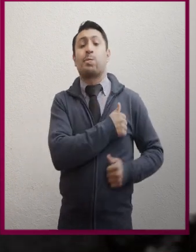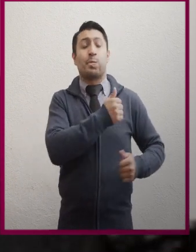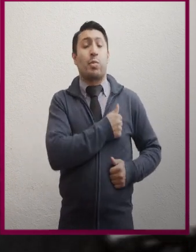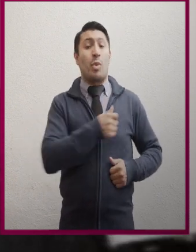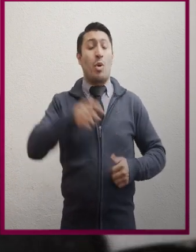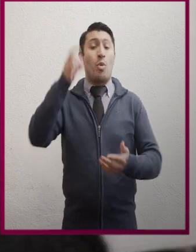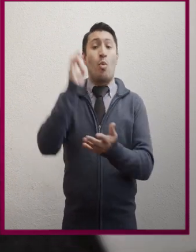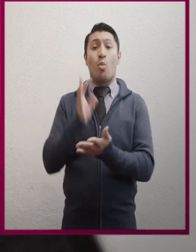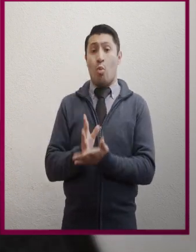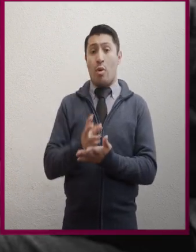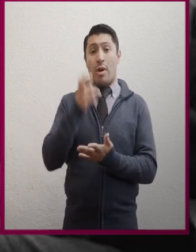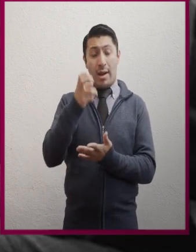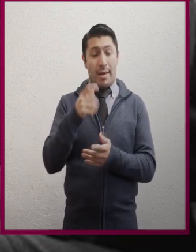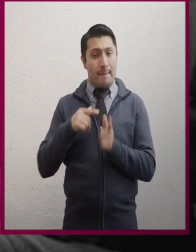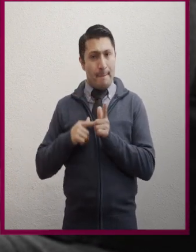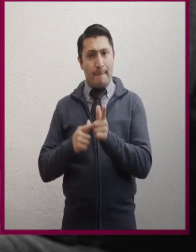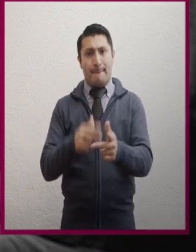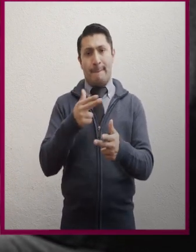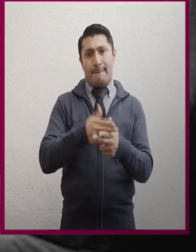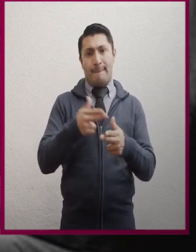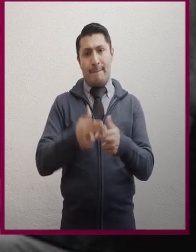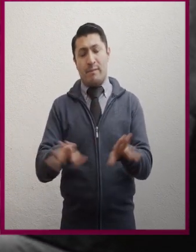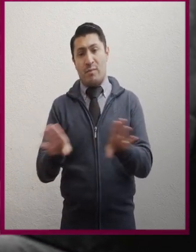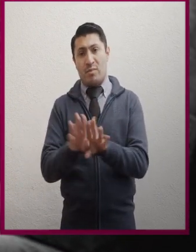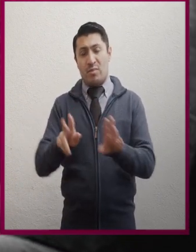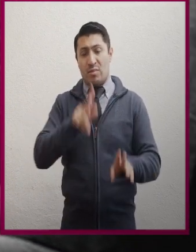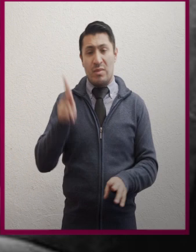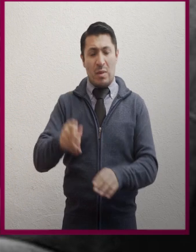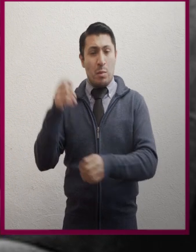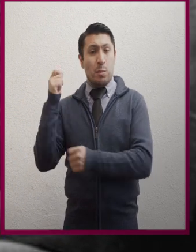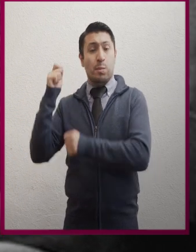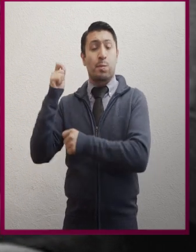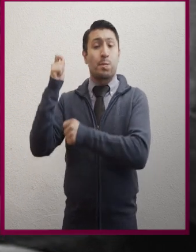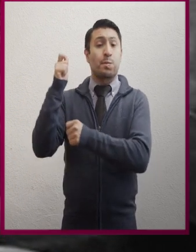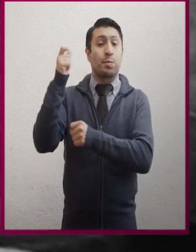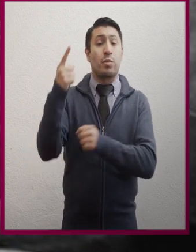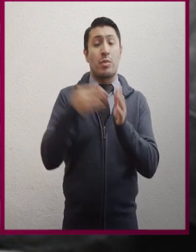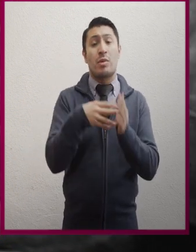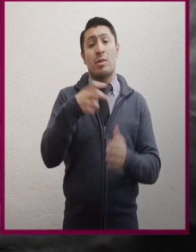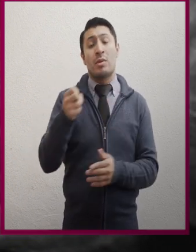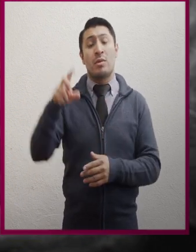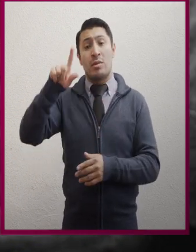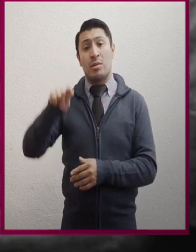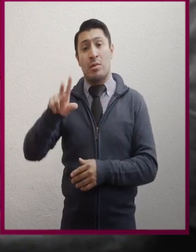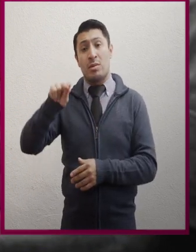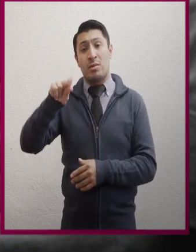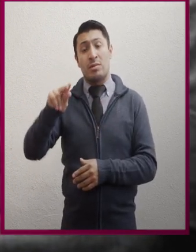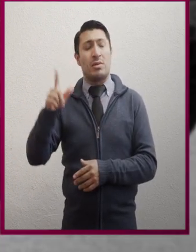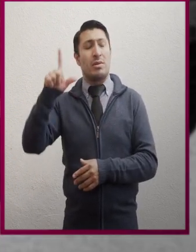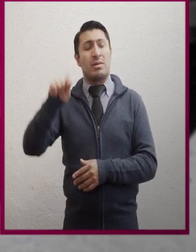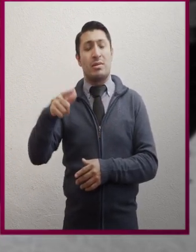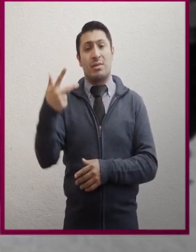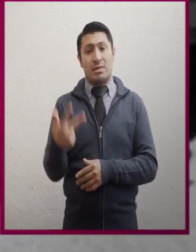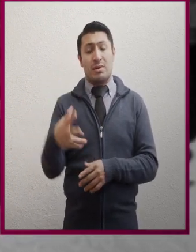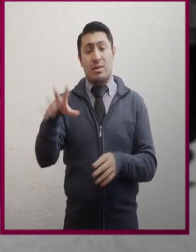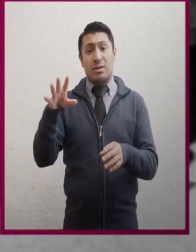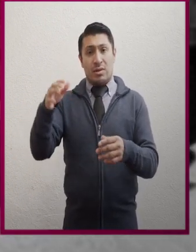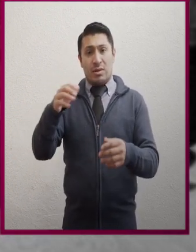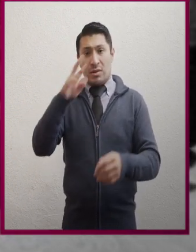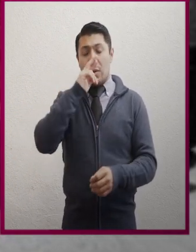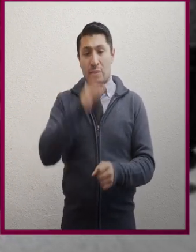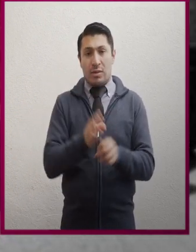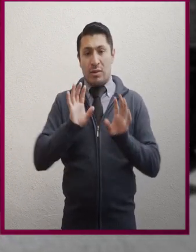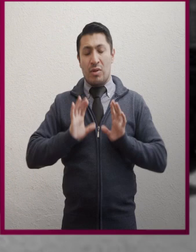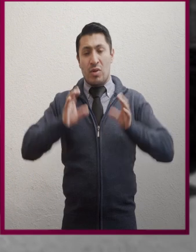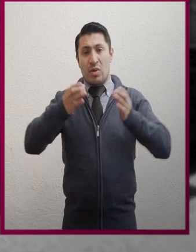autoritario de partido único. Este se conservaría hasta el golpe de Estado de 1978 a cargo de un comité